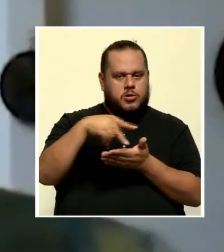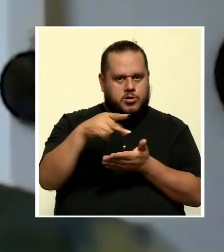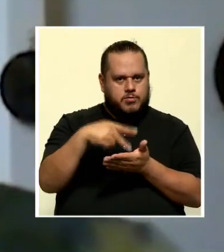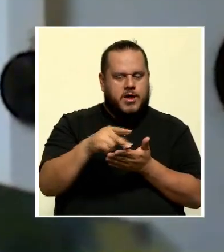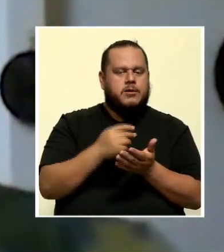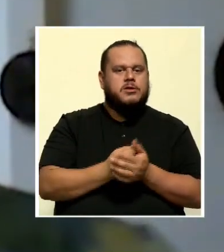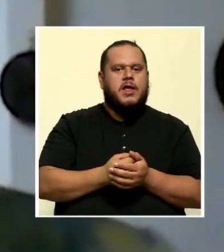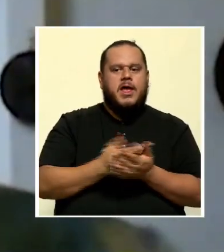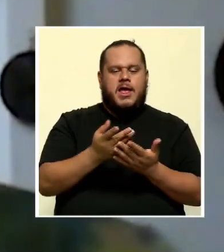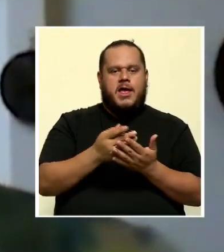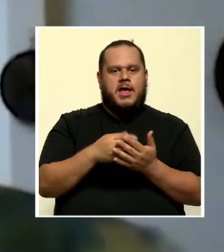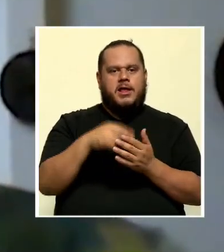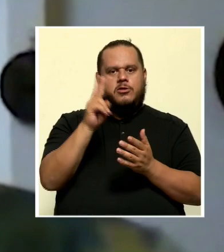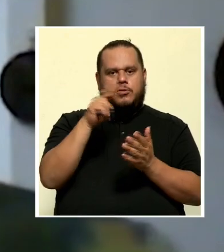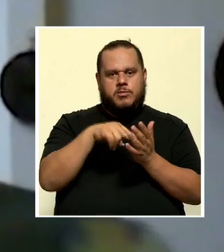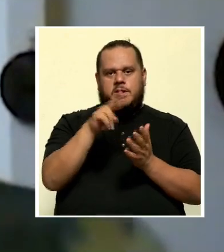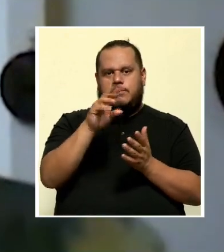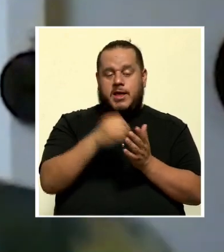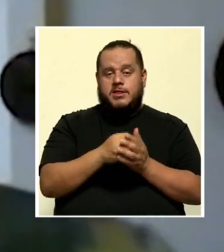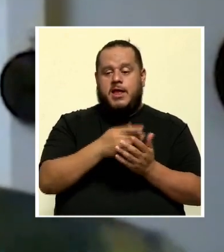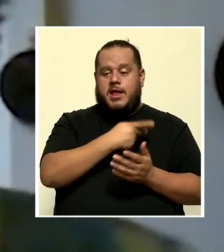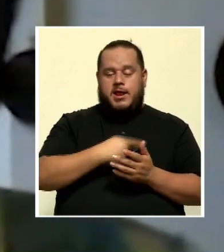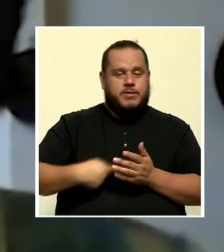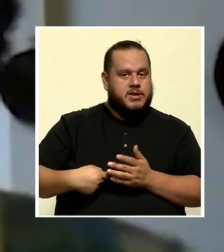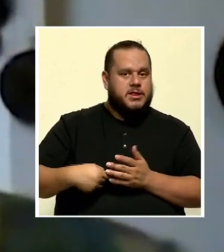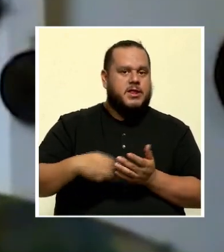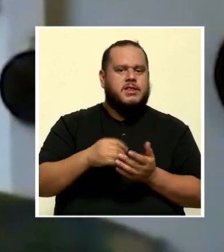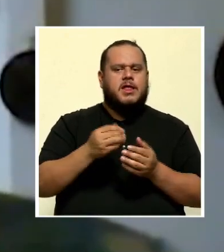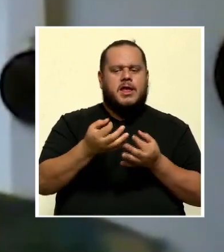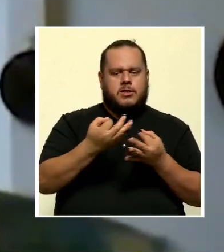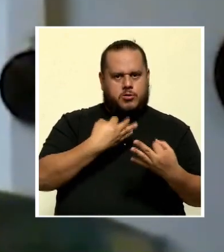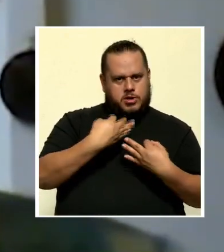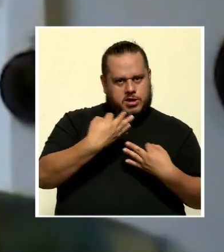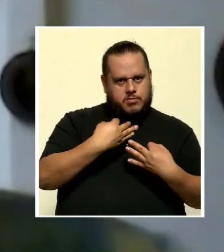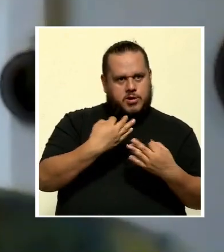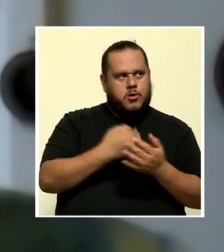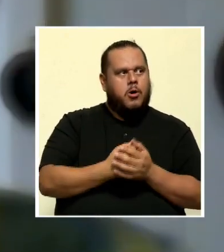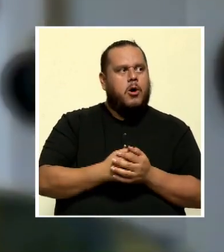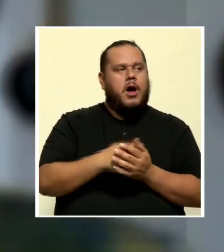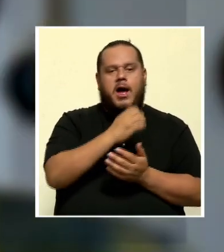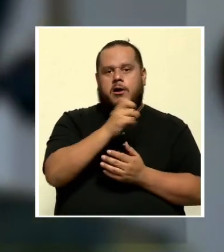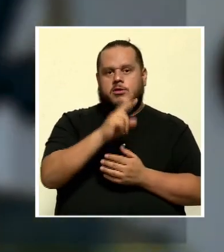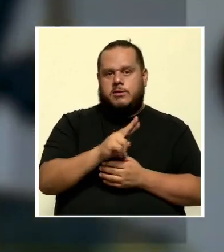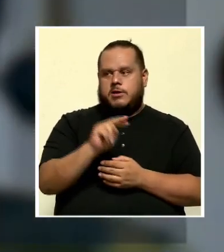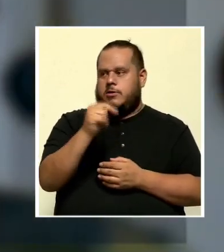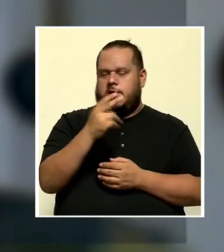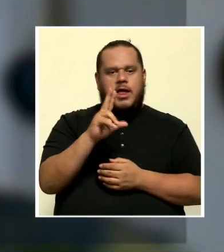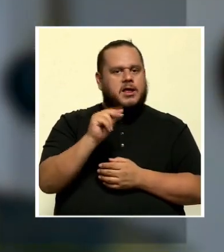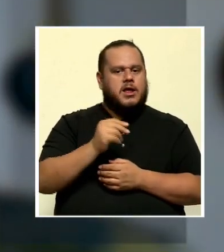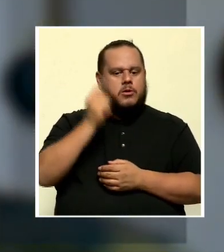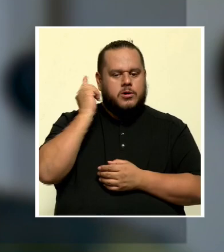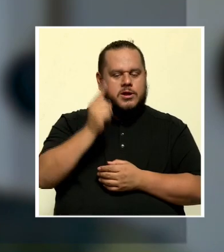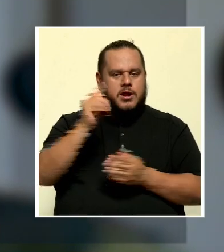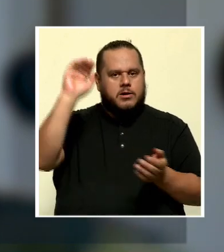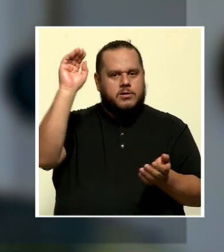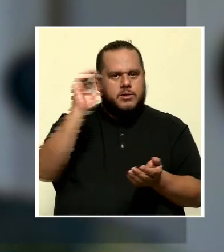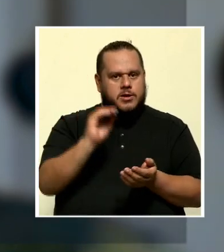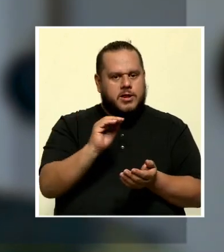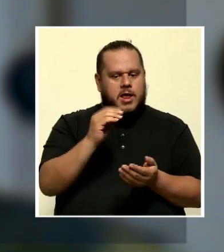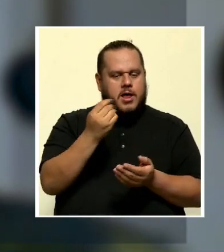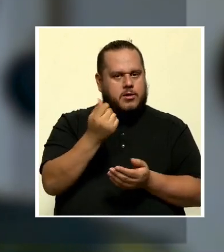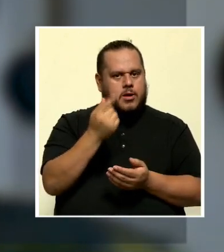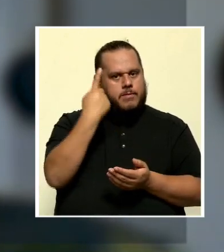la presidenta del CONESUB, Nuria Méndez, explicó a 13 Costa Rica Noticias que no ordenaron reducir las tarifas para el curso